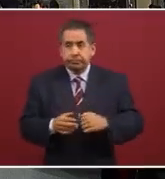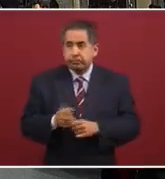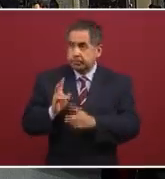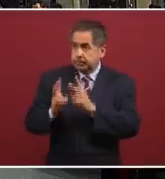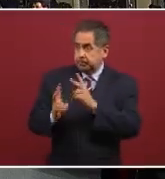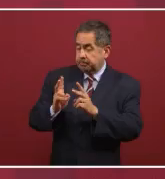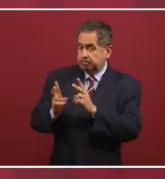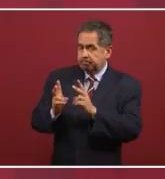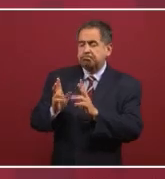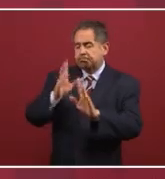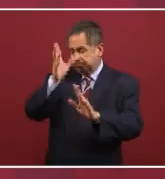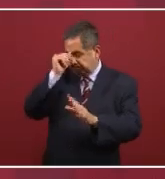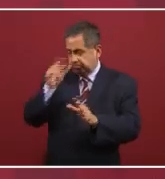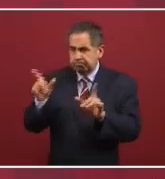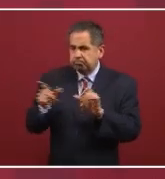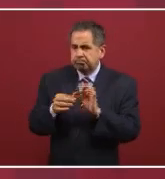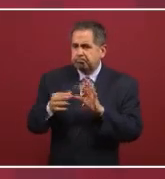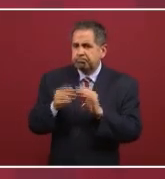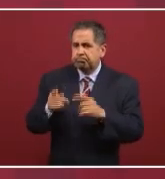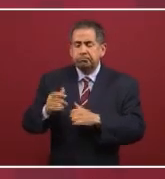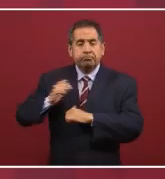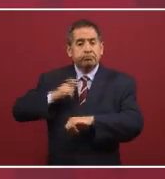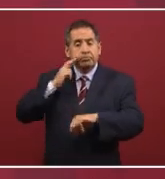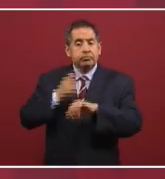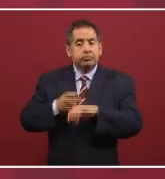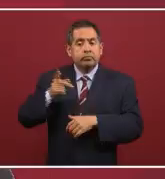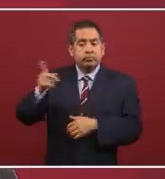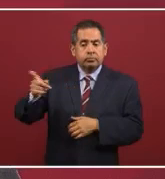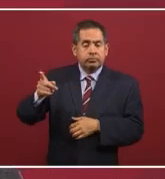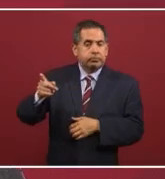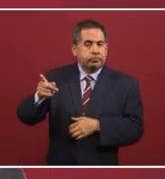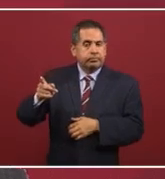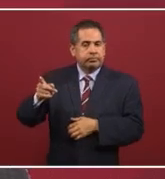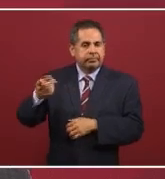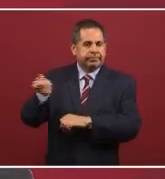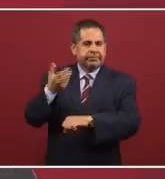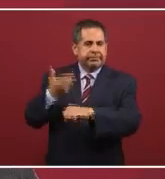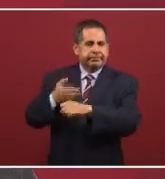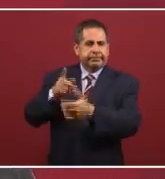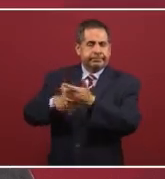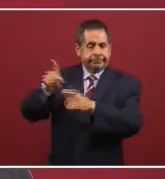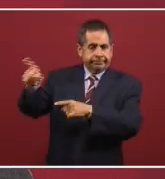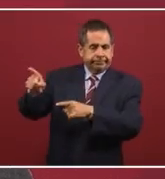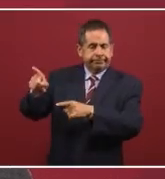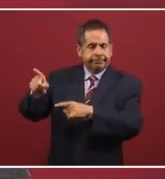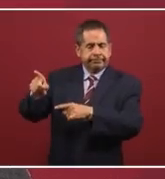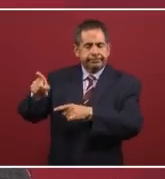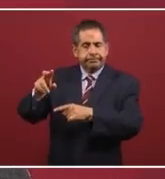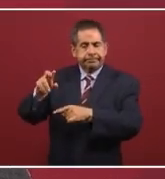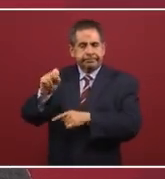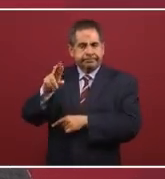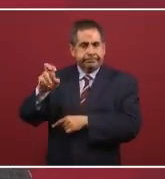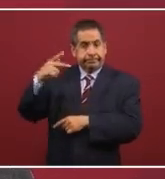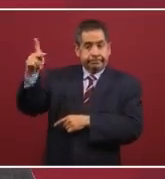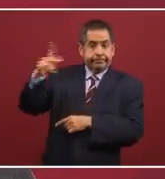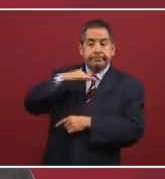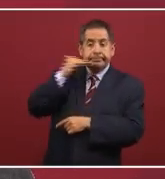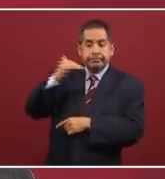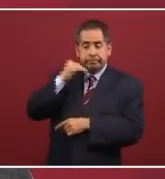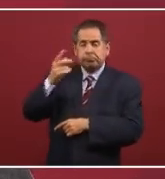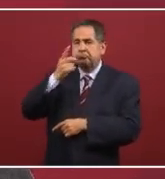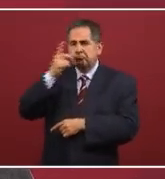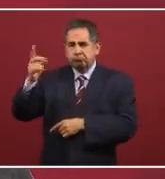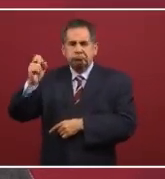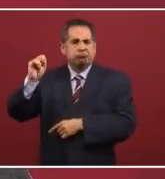concluyo, el canciller, el ministro de Relaciones Exteriores de Alemania dio a conocer el respaldo de